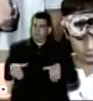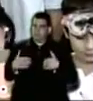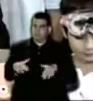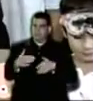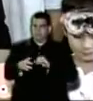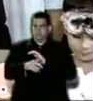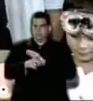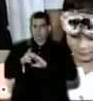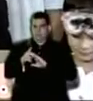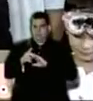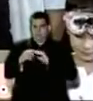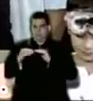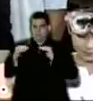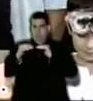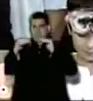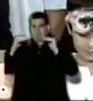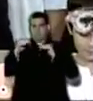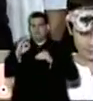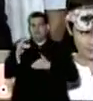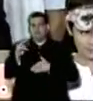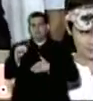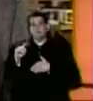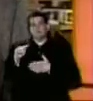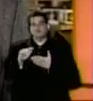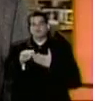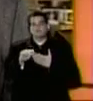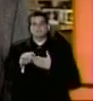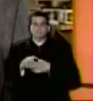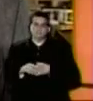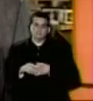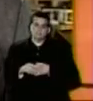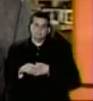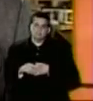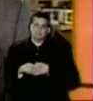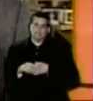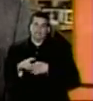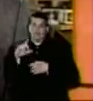desarrollando por etapas. Félix Alemán, TUDN Noticias. El gobierno de Santa Lucía.